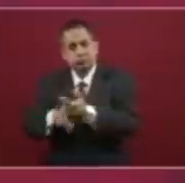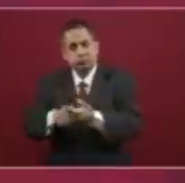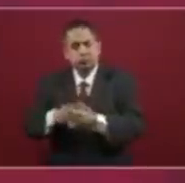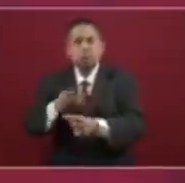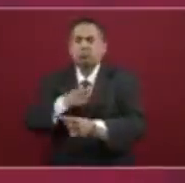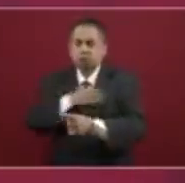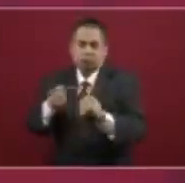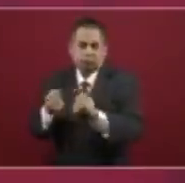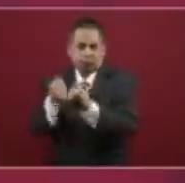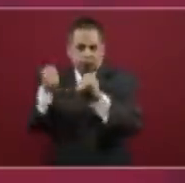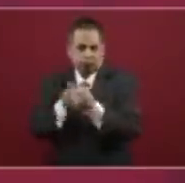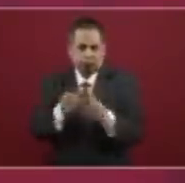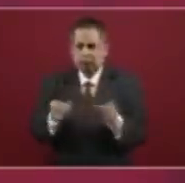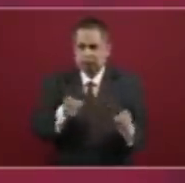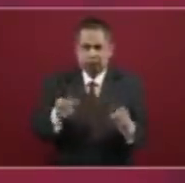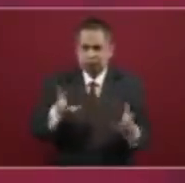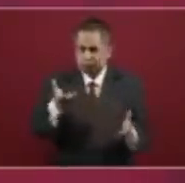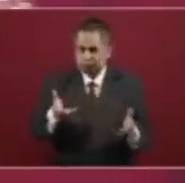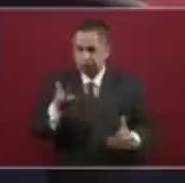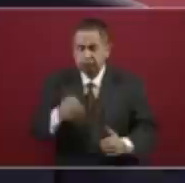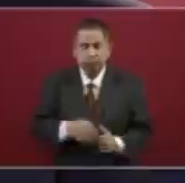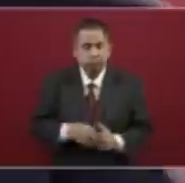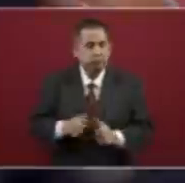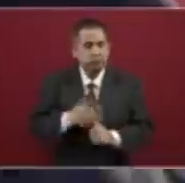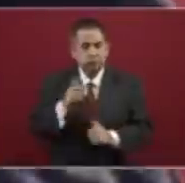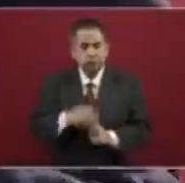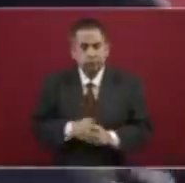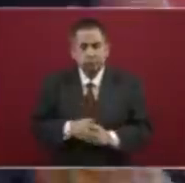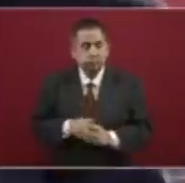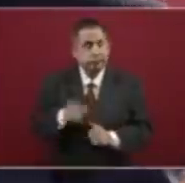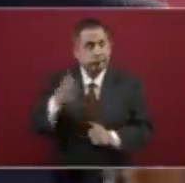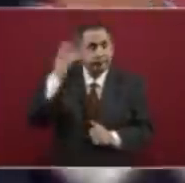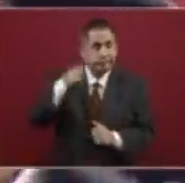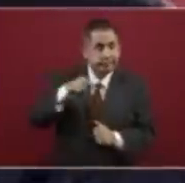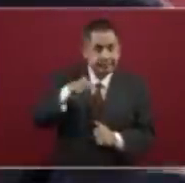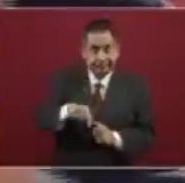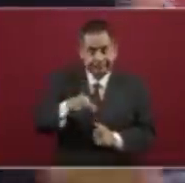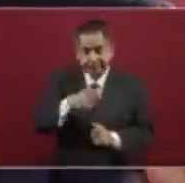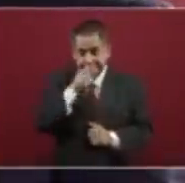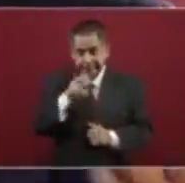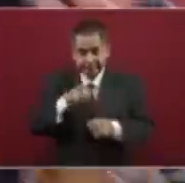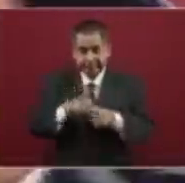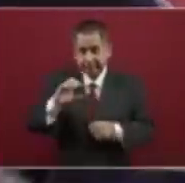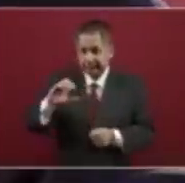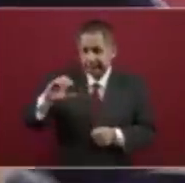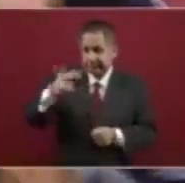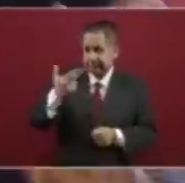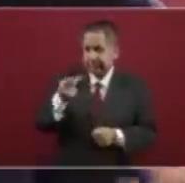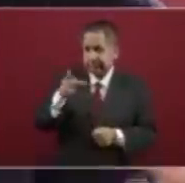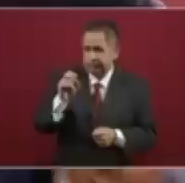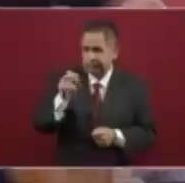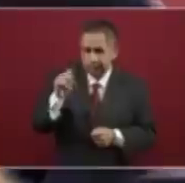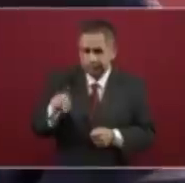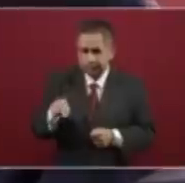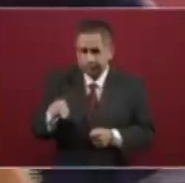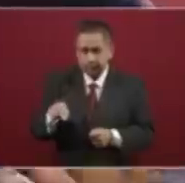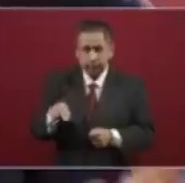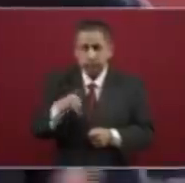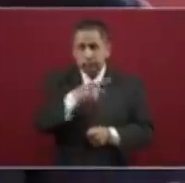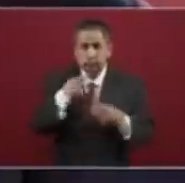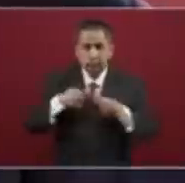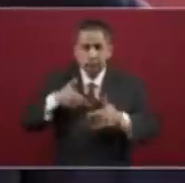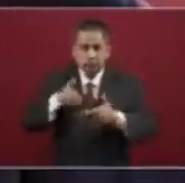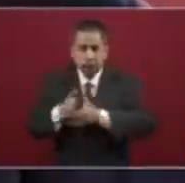buena pelea, porque ahí no pudieron, en Champotón, los